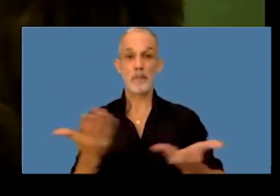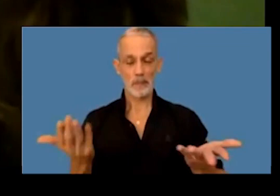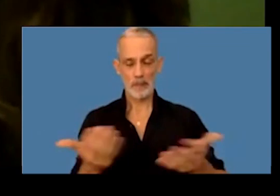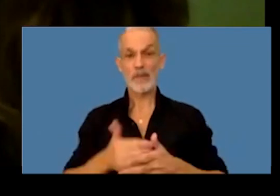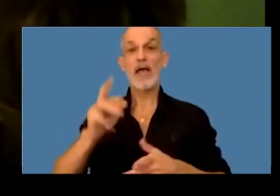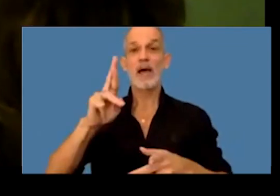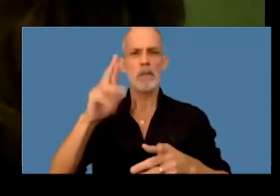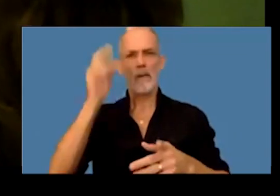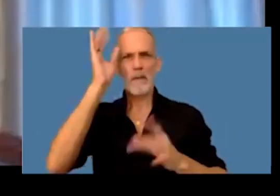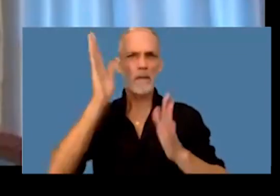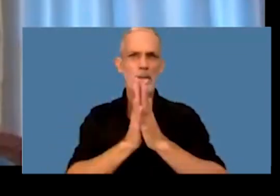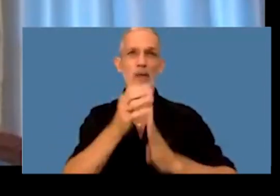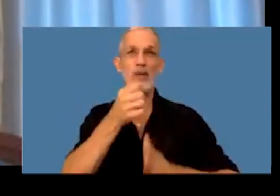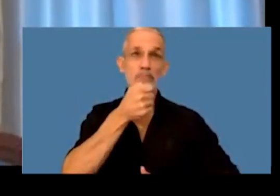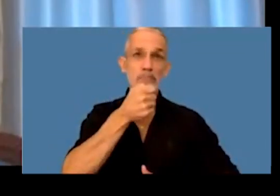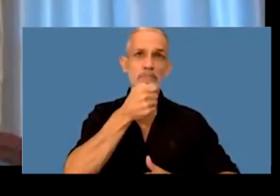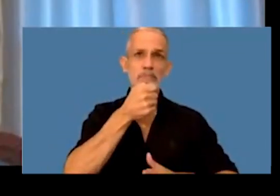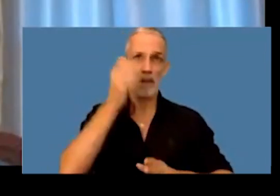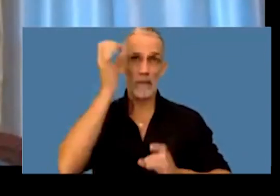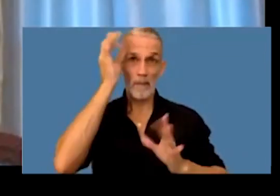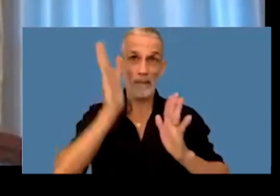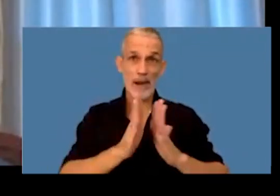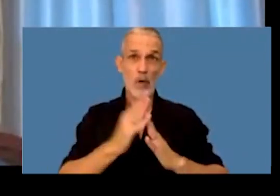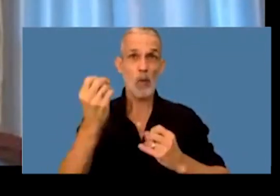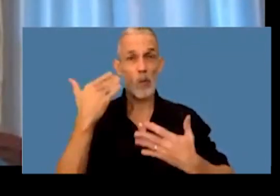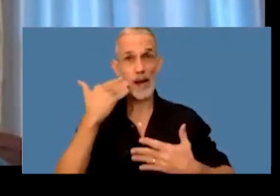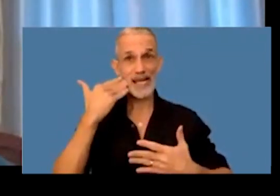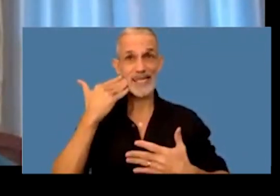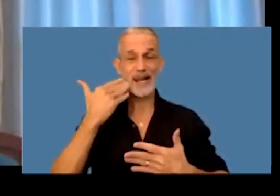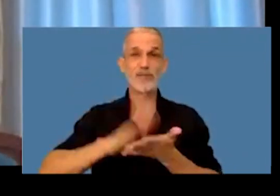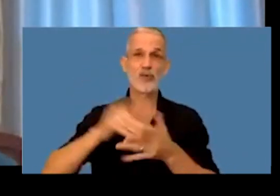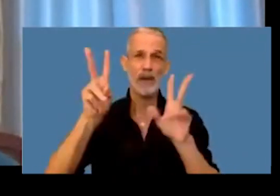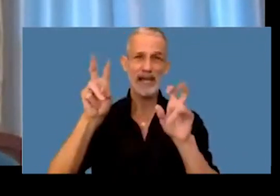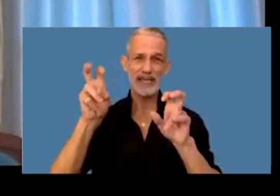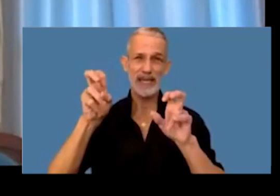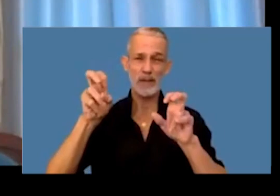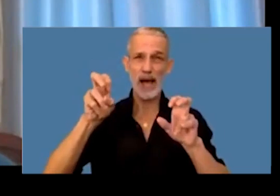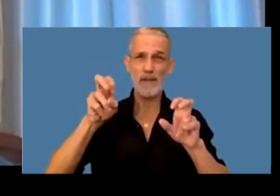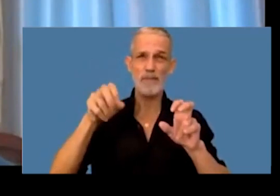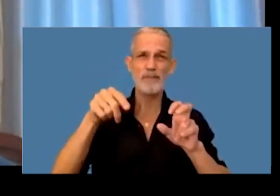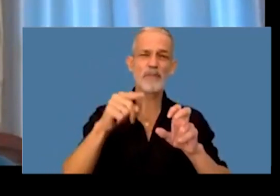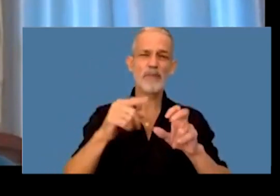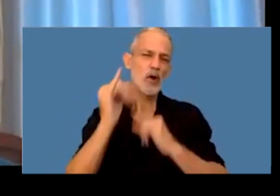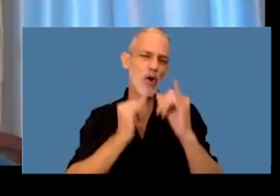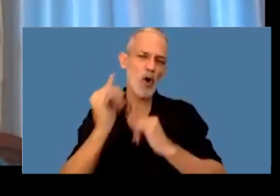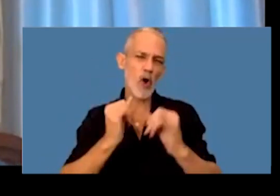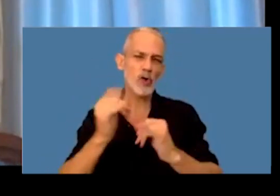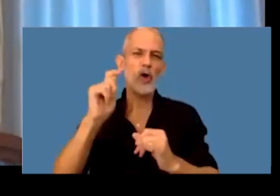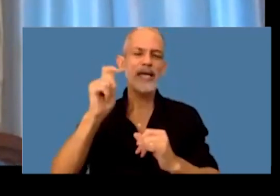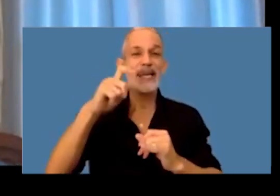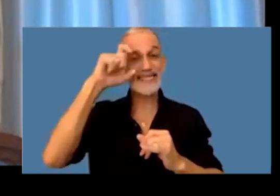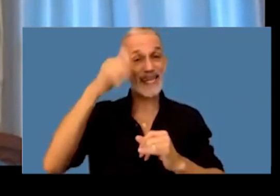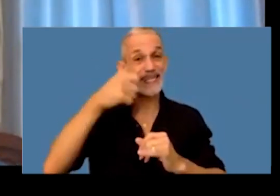Perdón, yo quisiera, disculpen, ¿no? Buenas tardes. Respecto a lo que manifestó recién César,